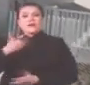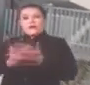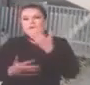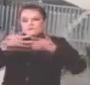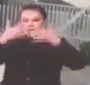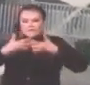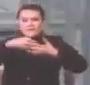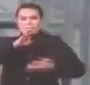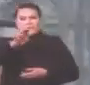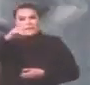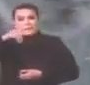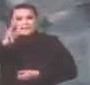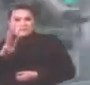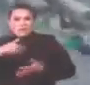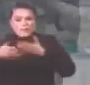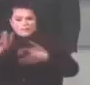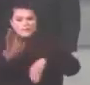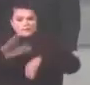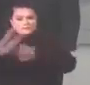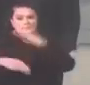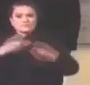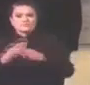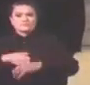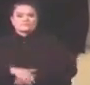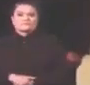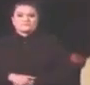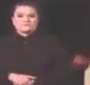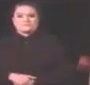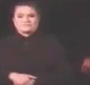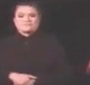Donde opera la planta de BMW más moderna del mundo.